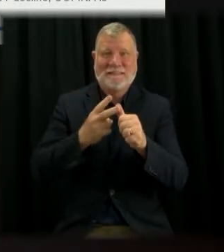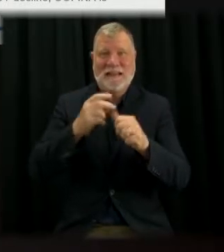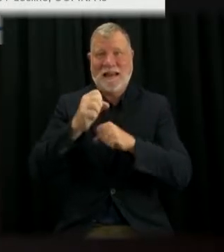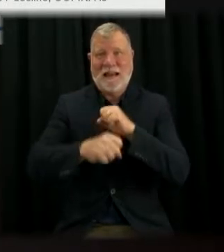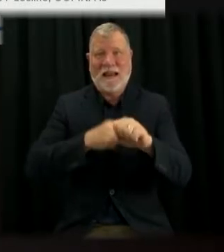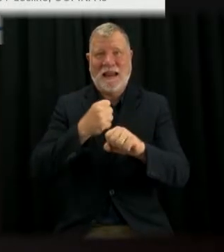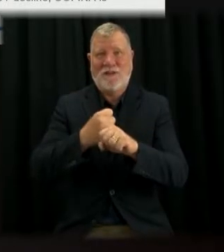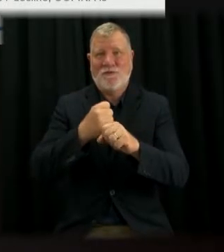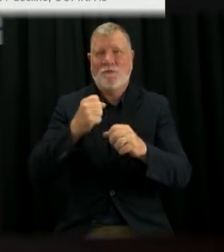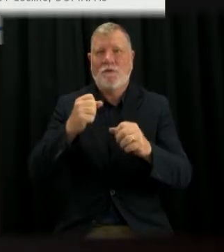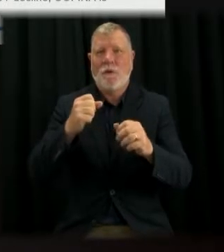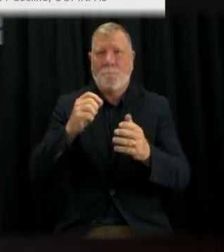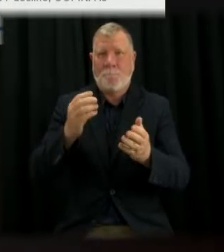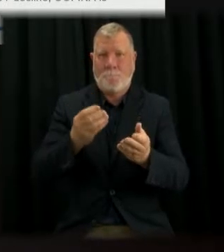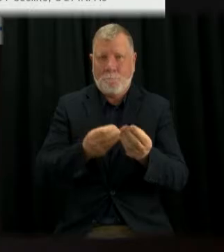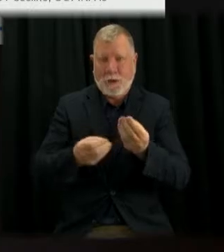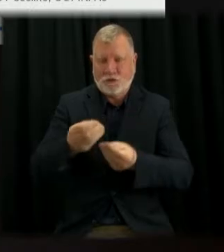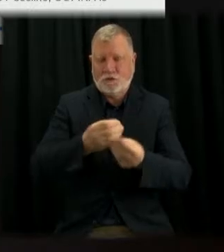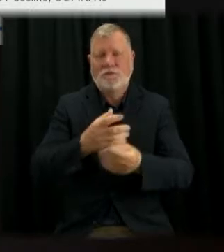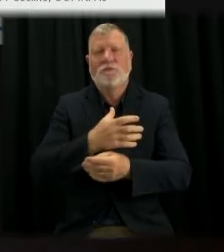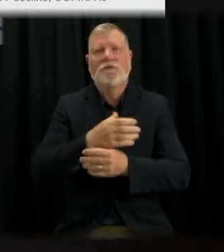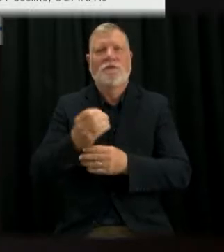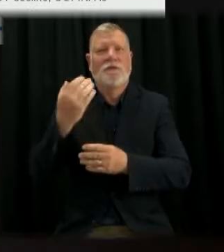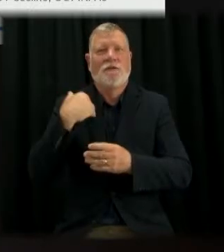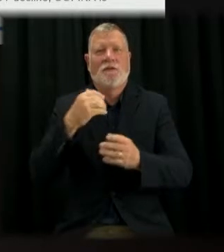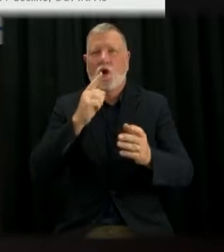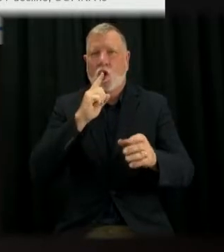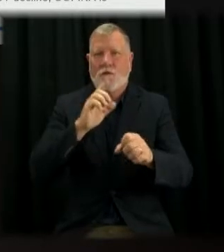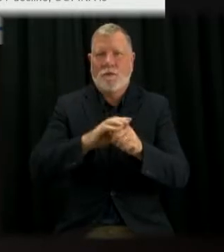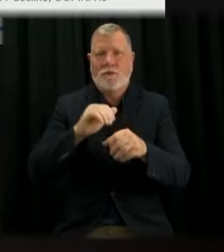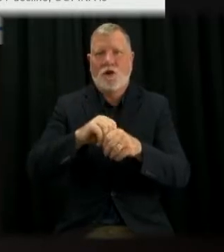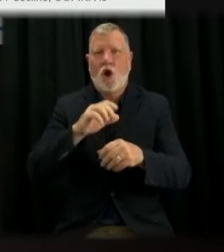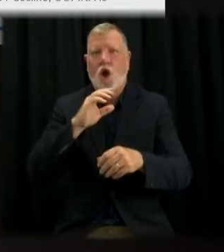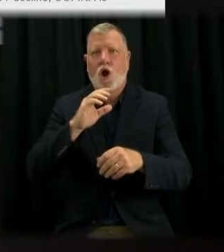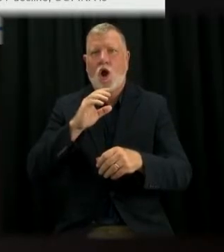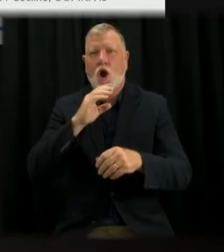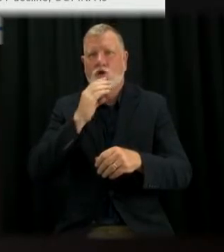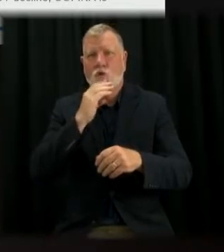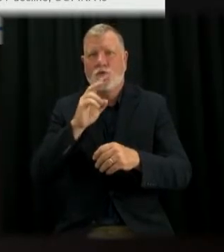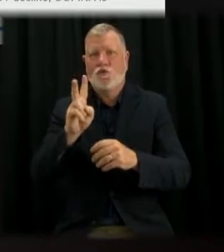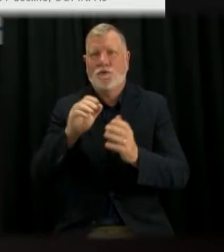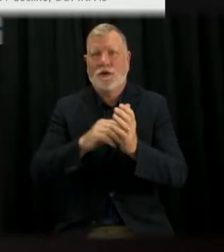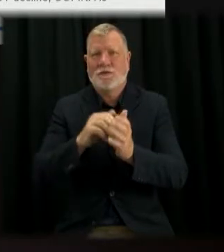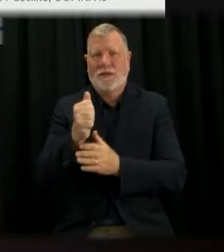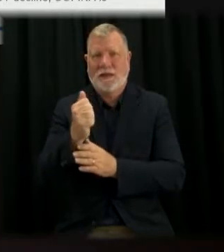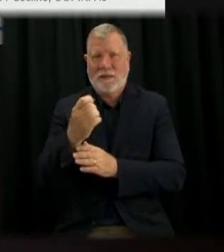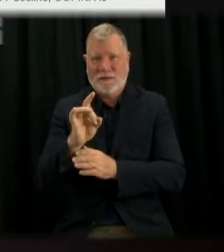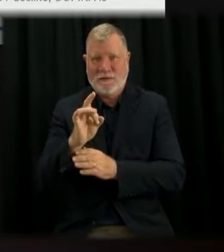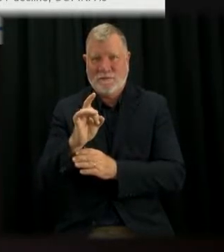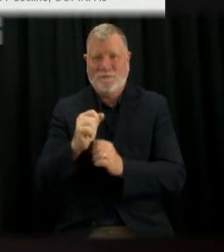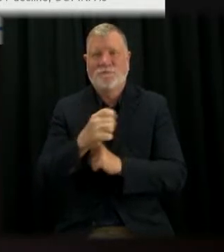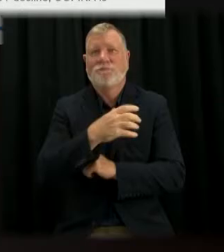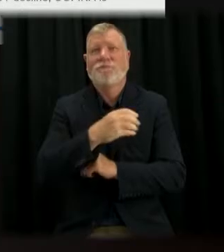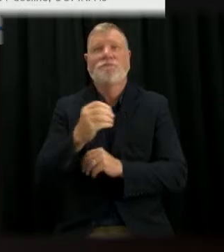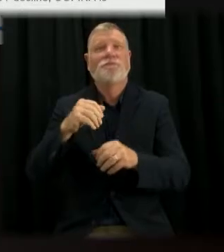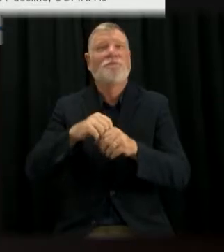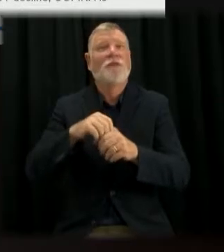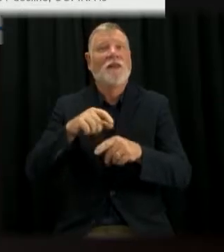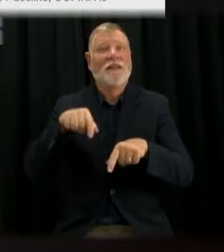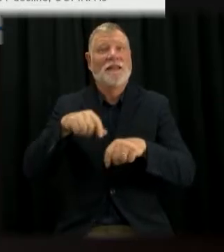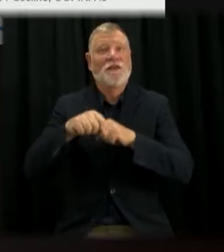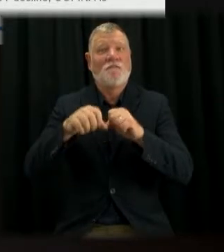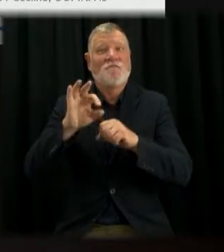Estamos certificando el segundo año fiscal después del ajuste que ha tenido en octubre de 2018. En el